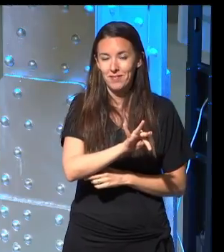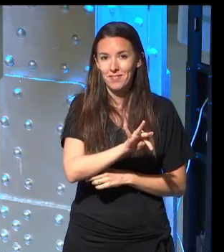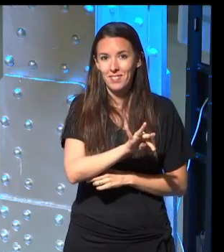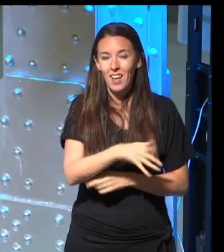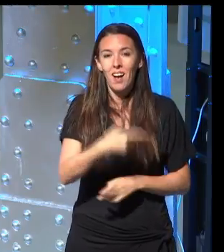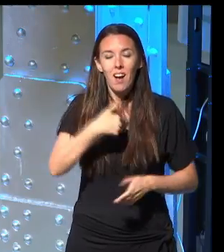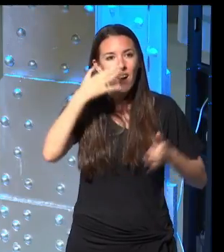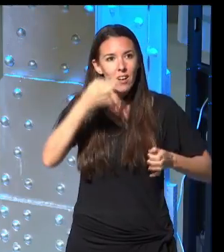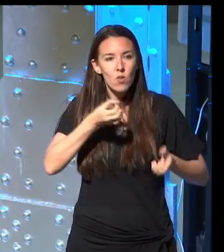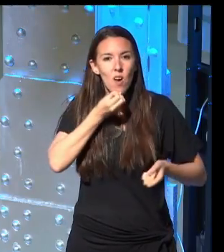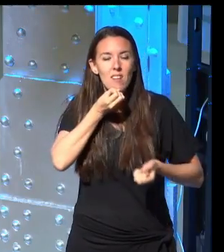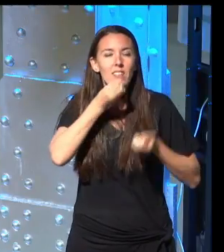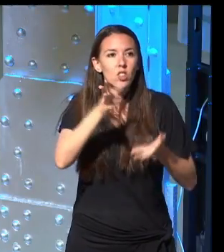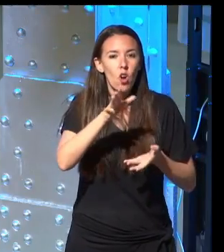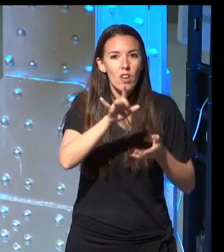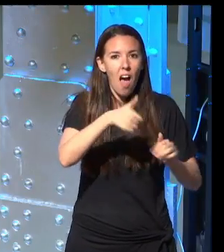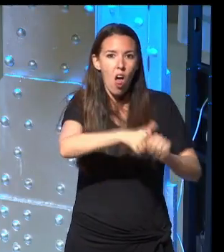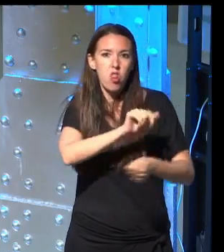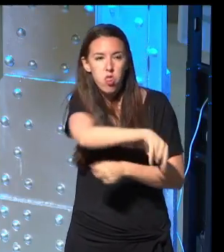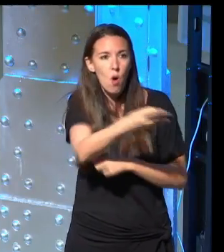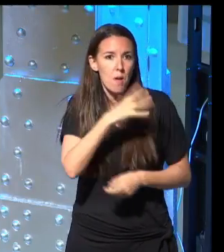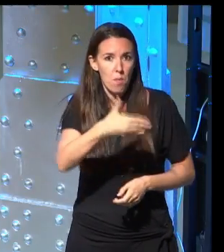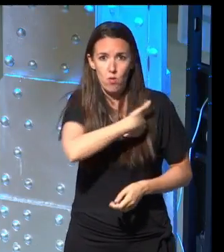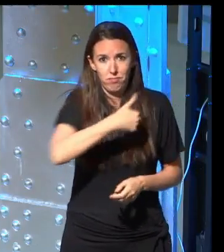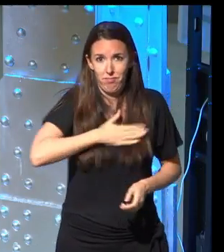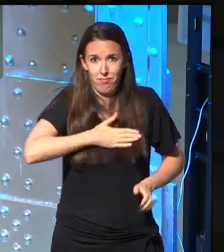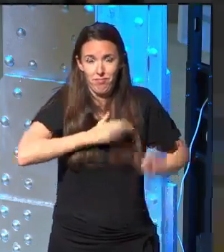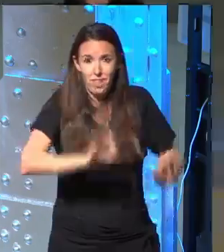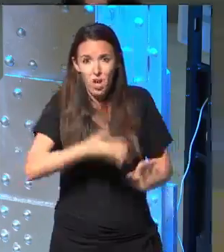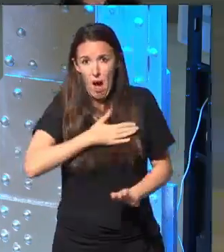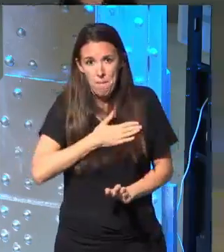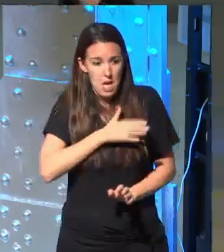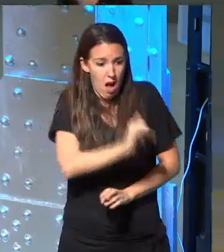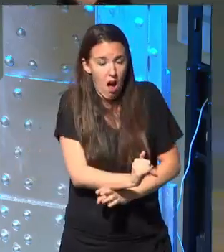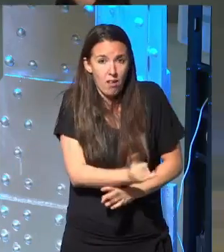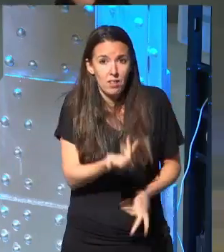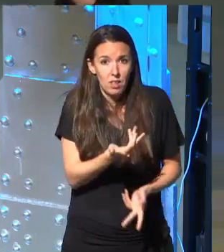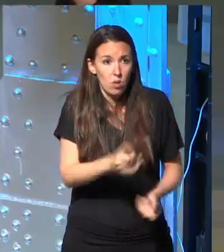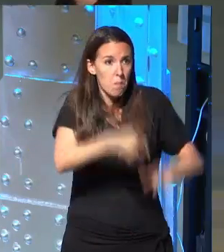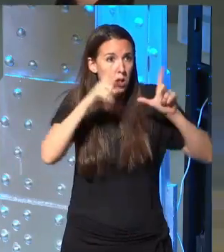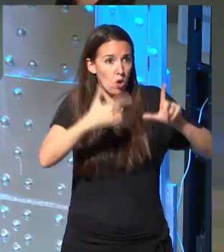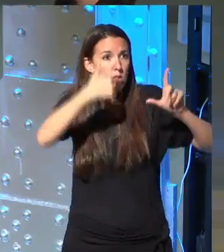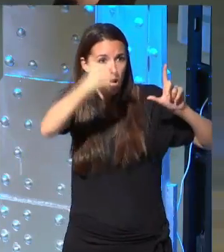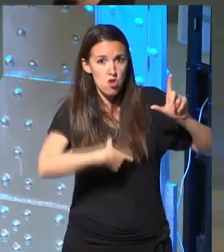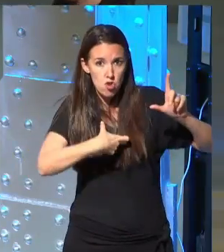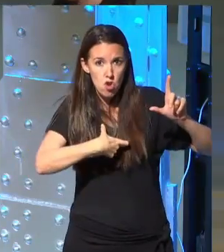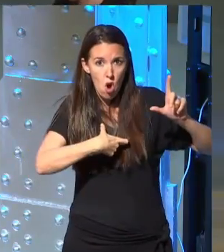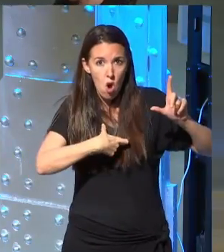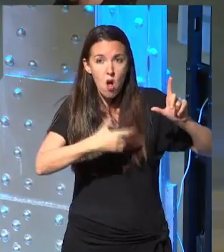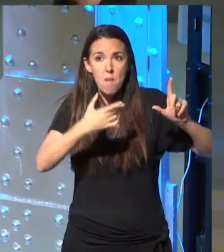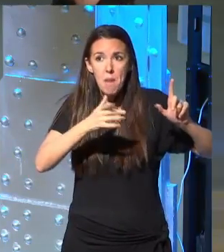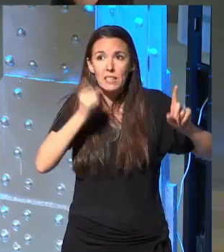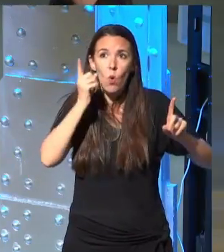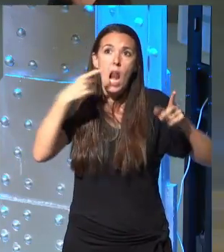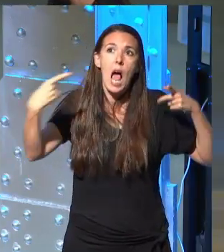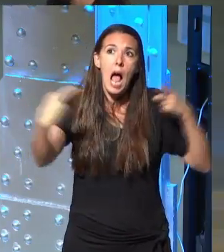al hecho de contar una historia de dobles llego porque es lo que tenía a mi disposición, me tenía a mí mismo, así que dije, pues el protagonista soy yo y mi némesis, ¿quién? Pues yo